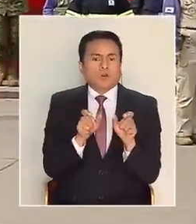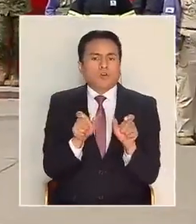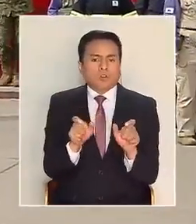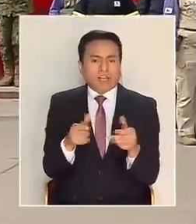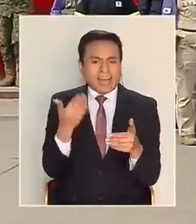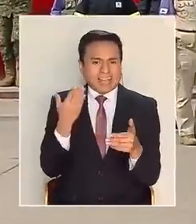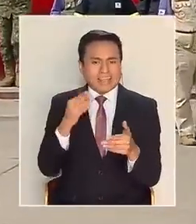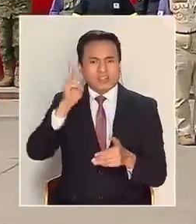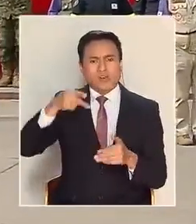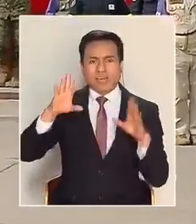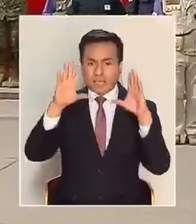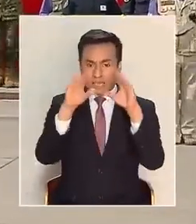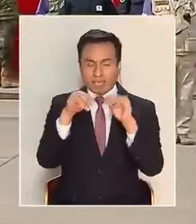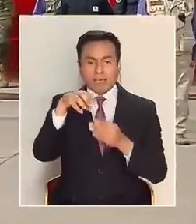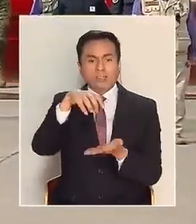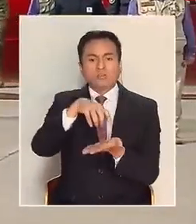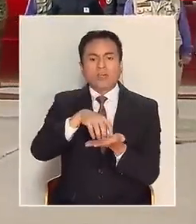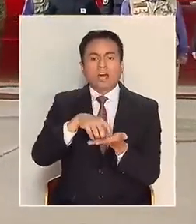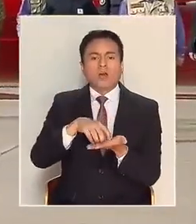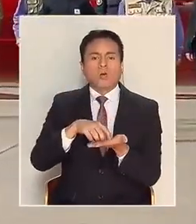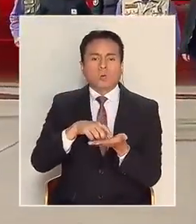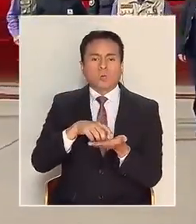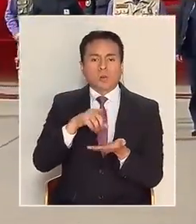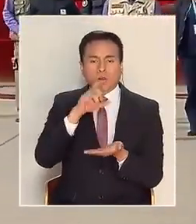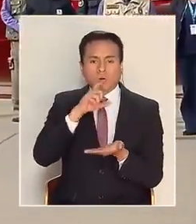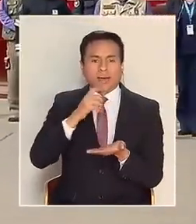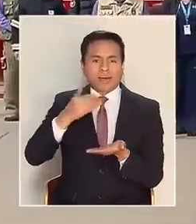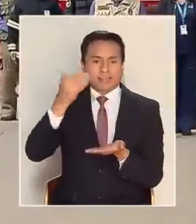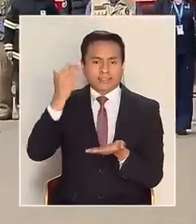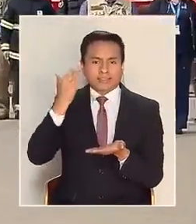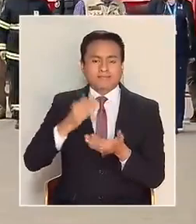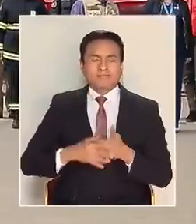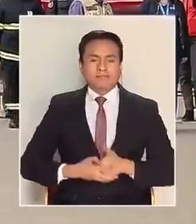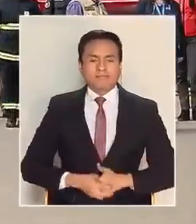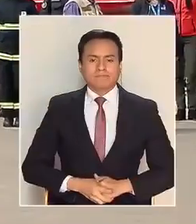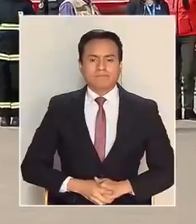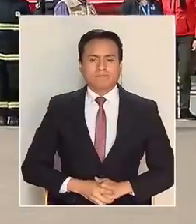de toque de queda en la ciudad de Curicó.